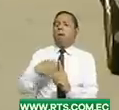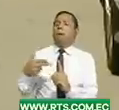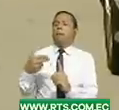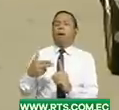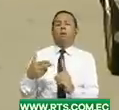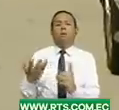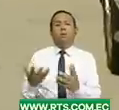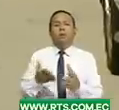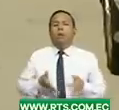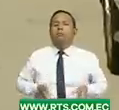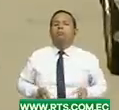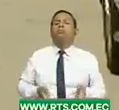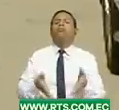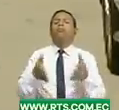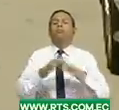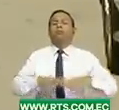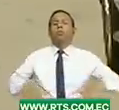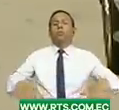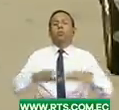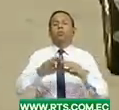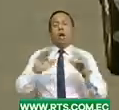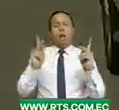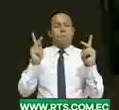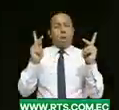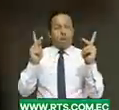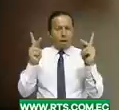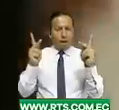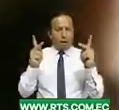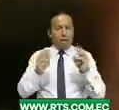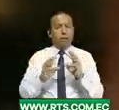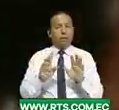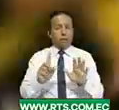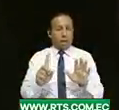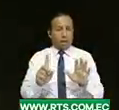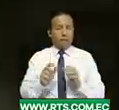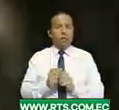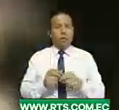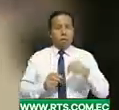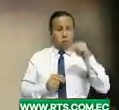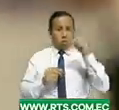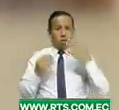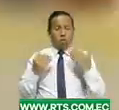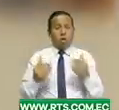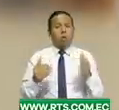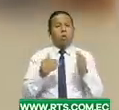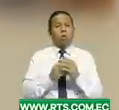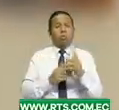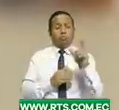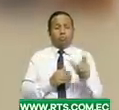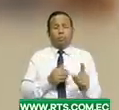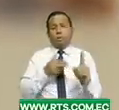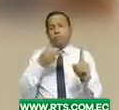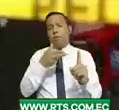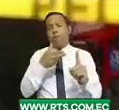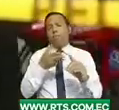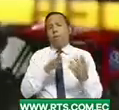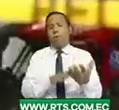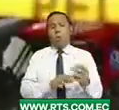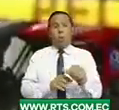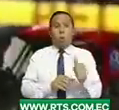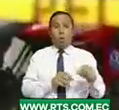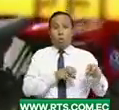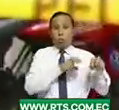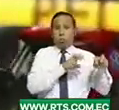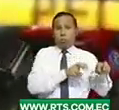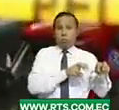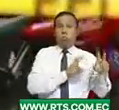Ciudadela La Alborada, al norte de Guayaquil, donde se registró un nuevo asesinato. Las otras dos personas se salvaron del ataque armado.